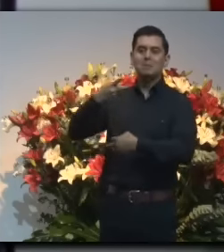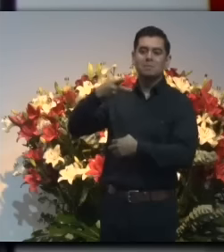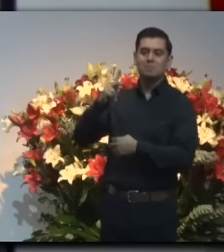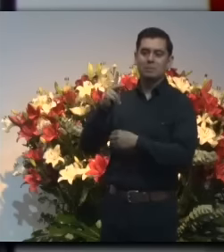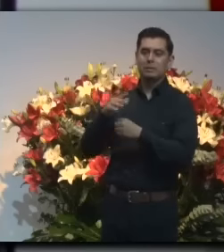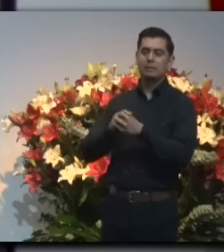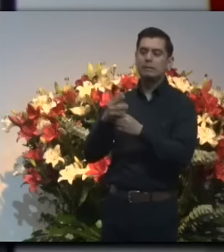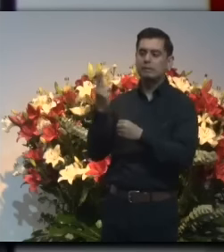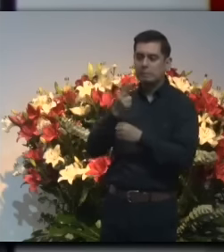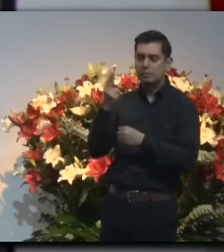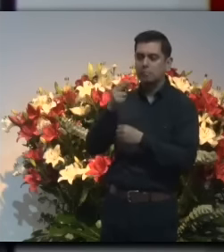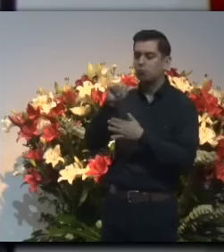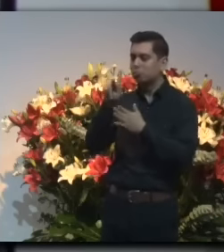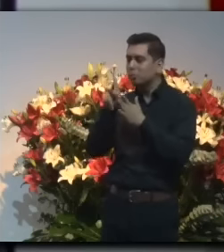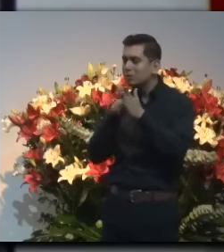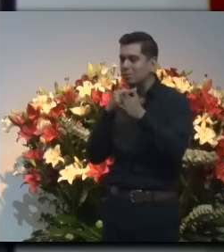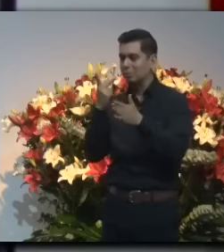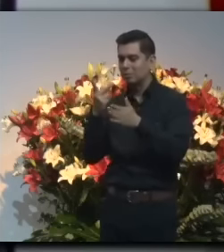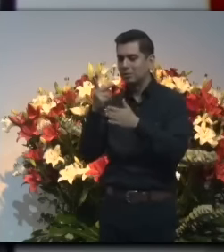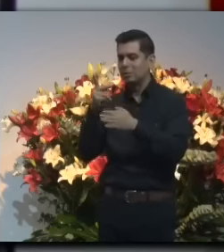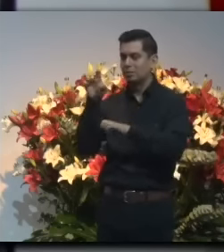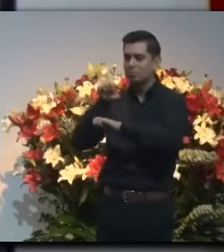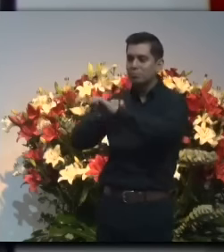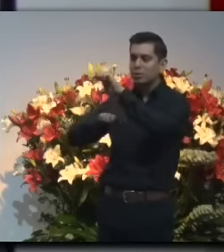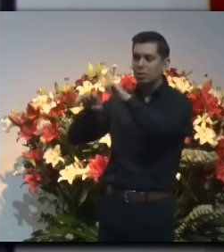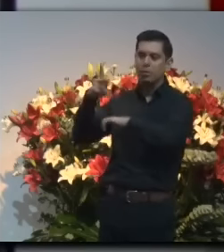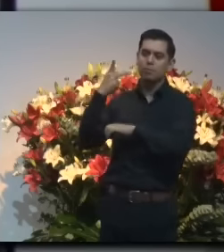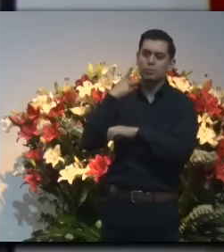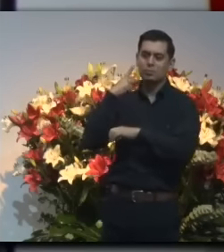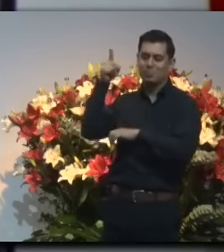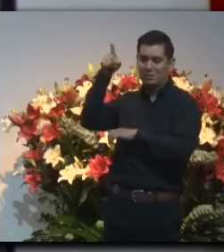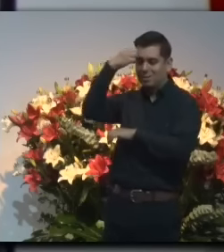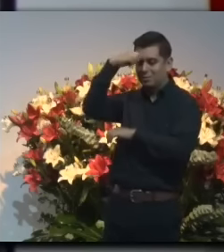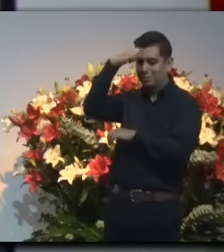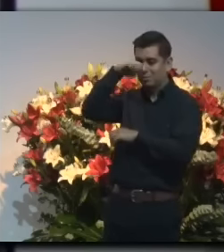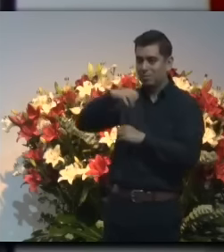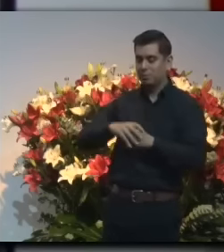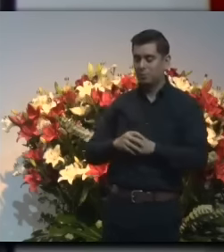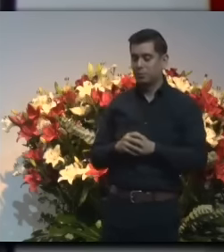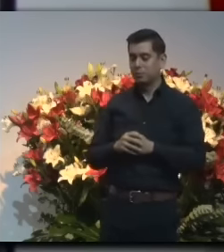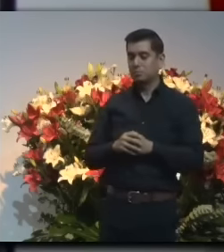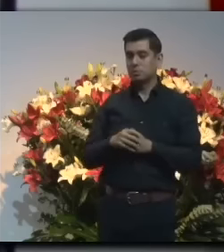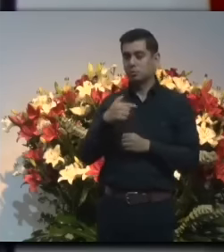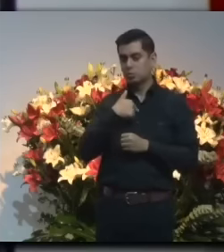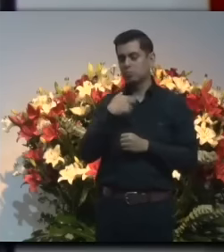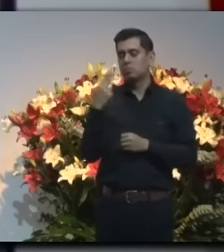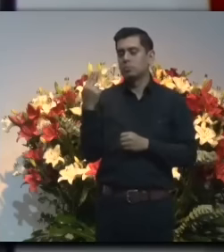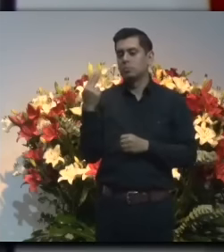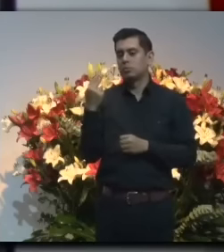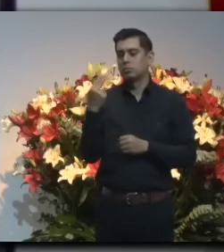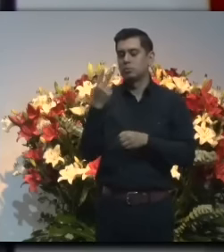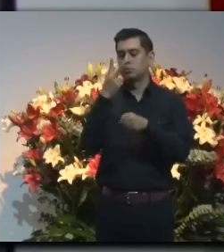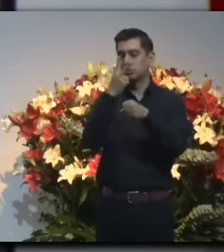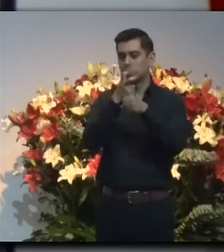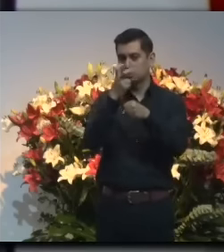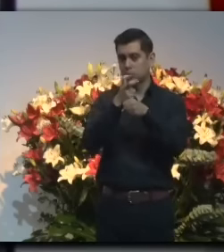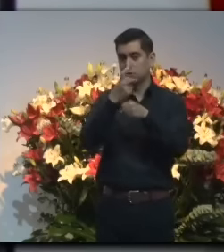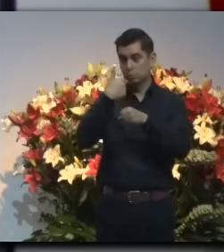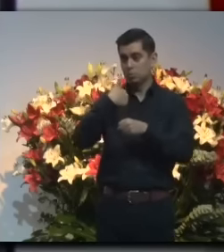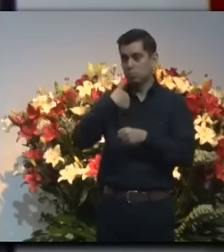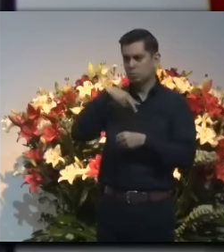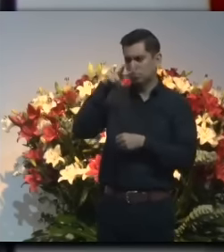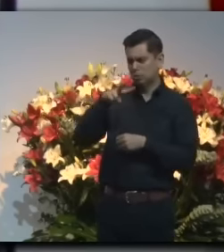el servicio profesional de carrera del sistema exterior. 2, yo sí voy a ser una presidenta que viaje,